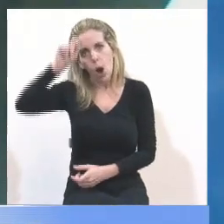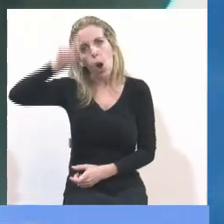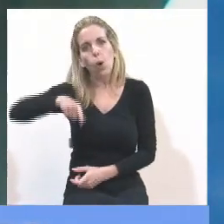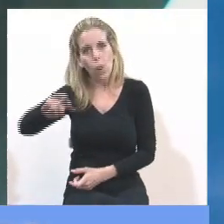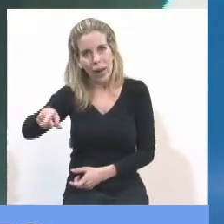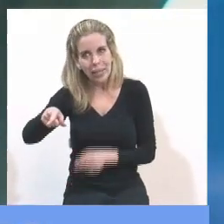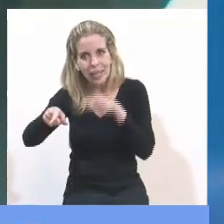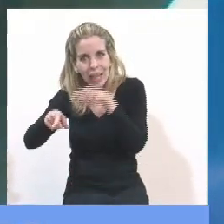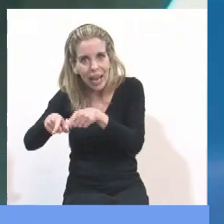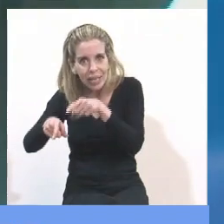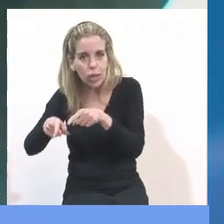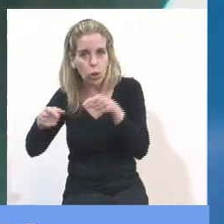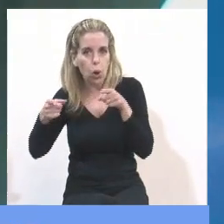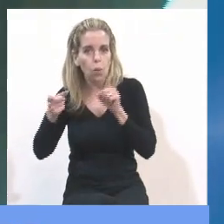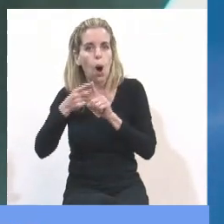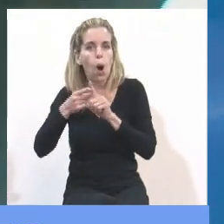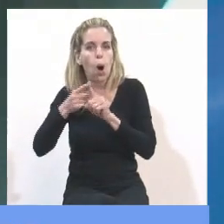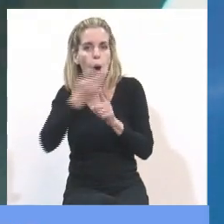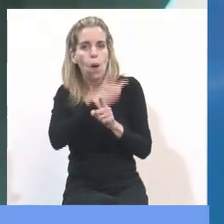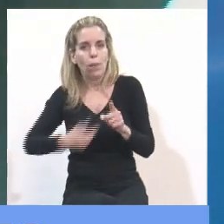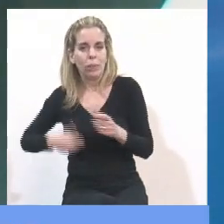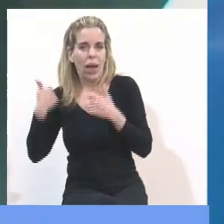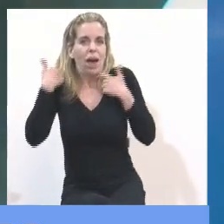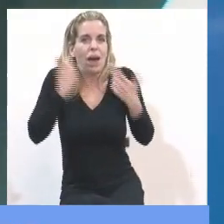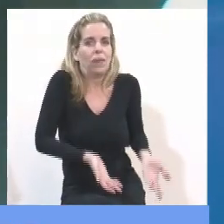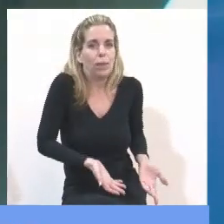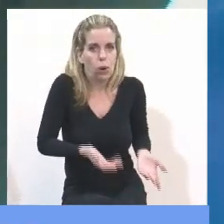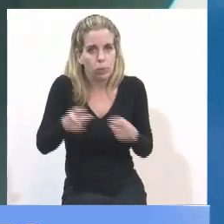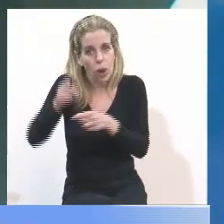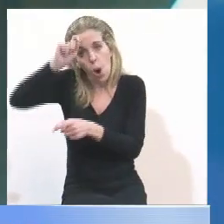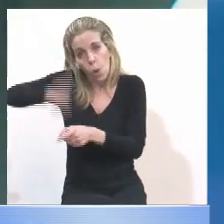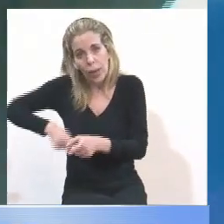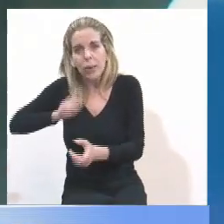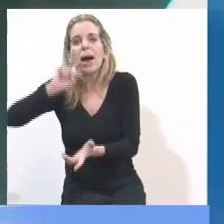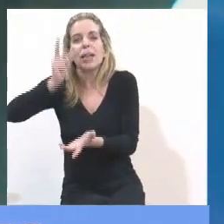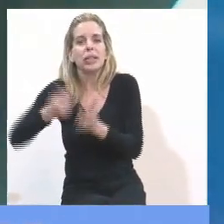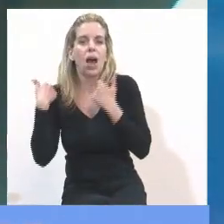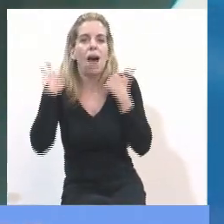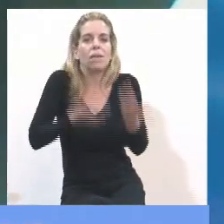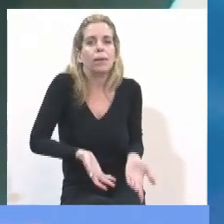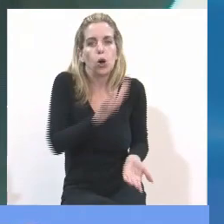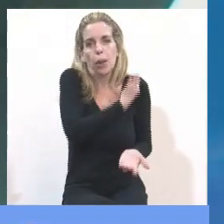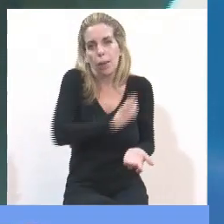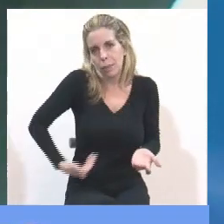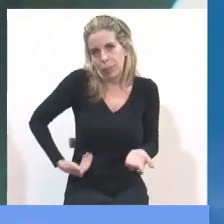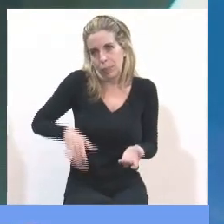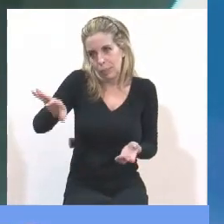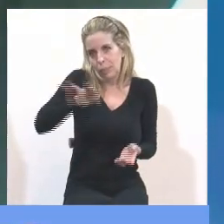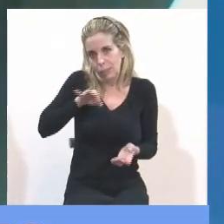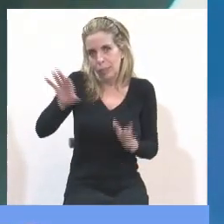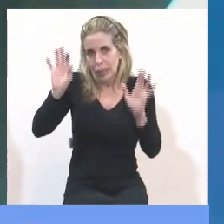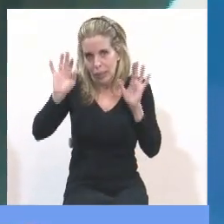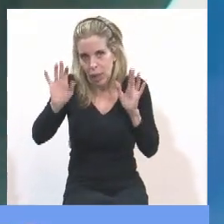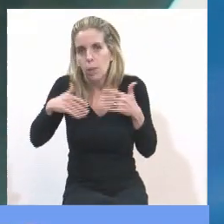dejaría gobernar por sus intereses e inclinaciones personales con más libertad que estando obligado a someter al